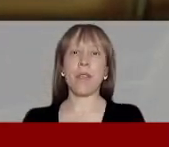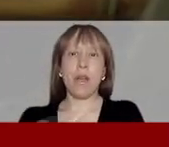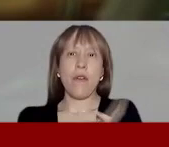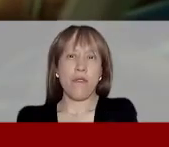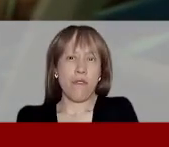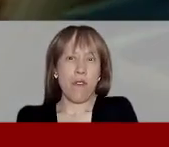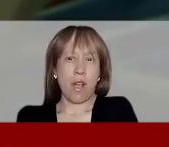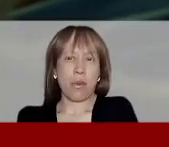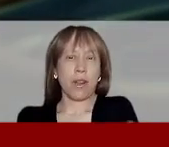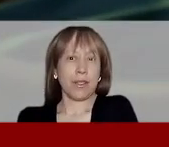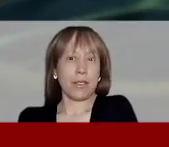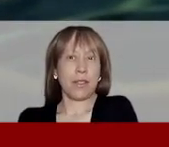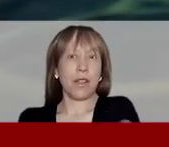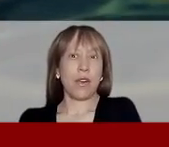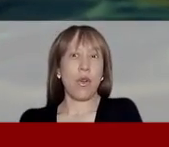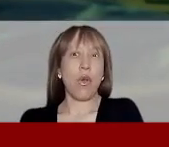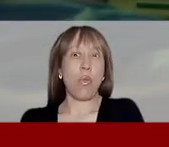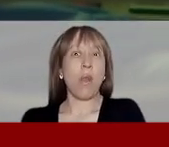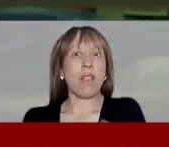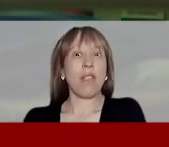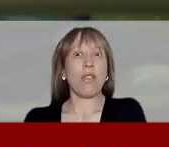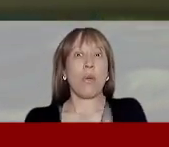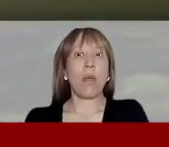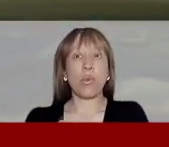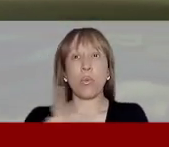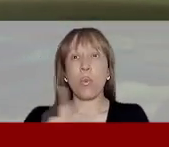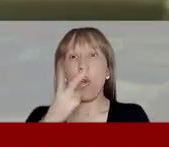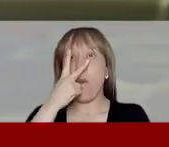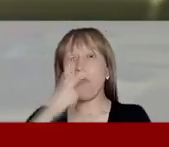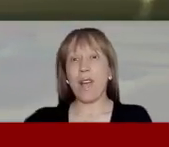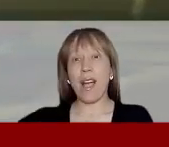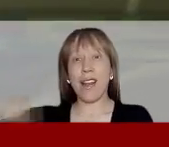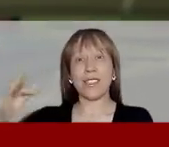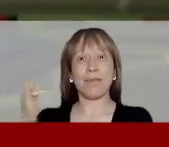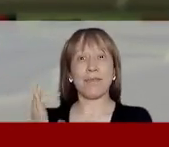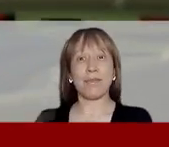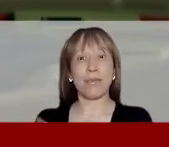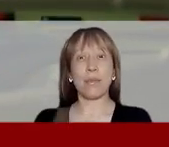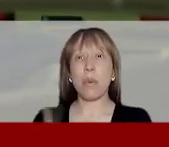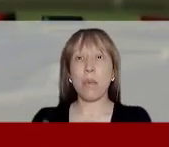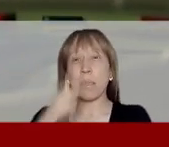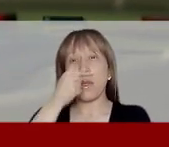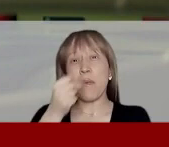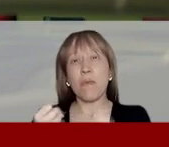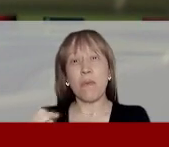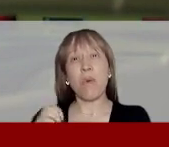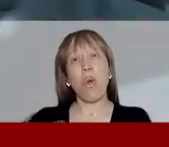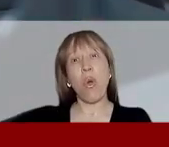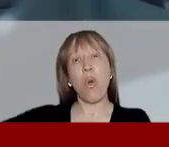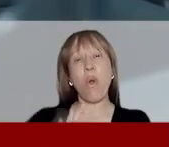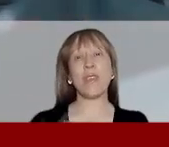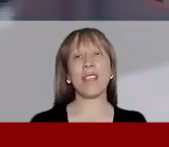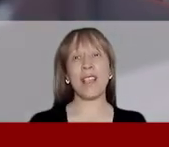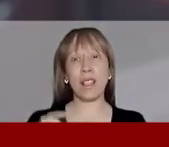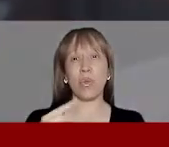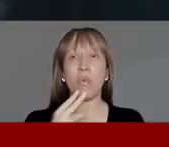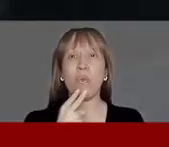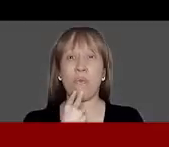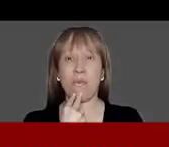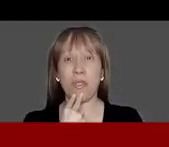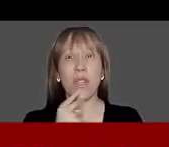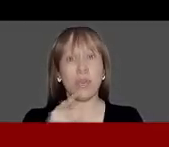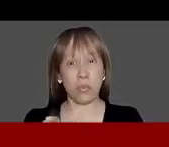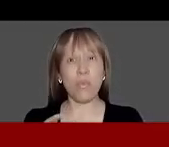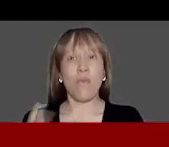nacional. De hecho, la ministra de Salud ya decretó alerta, en donde los procesos de vacunación ya comenzaron,